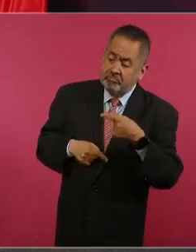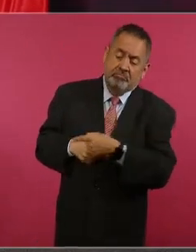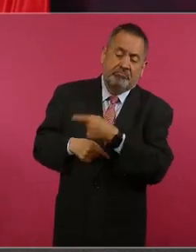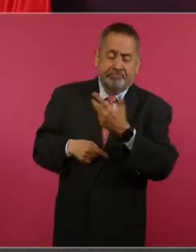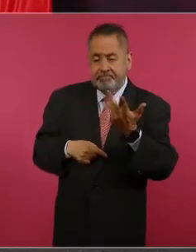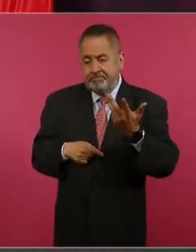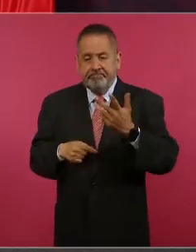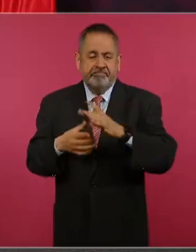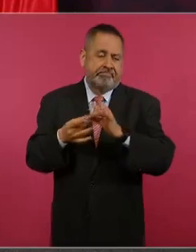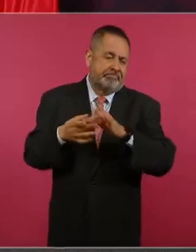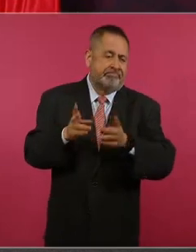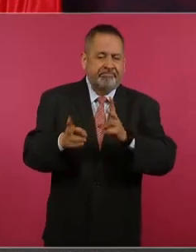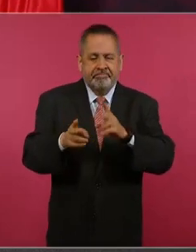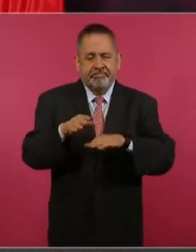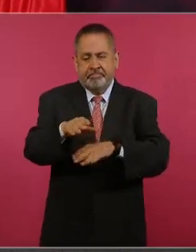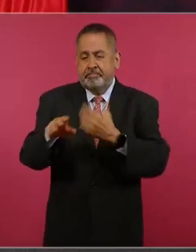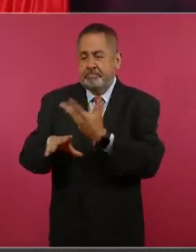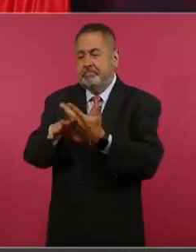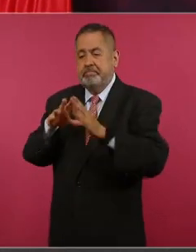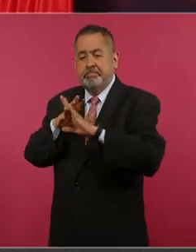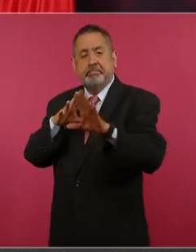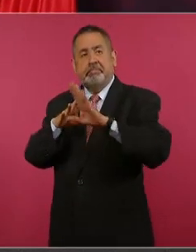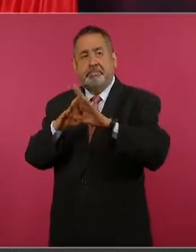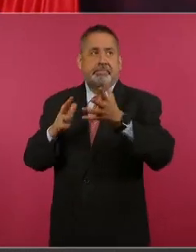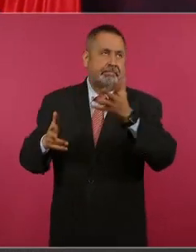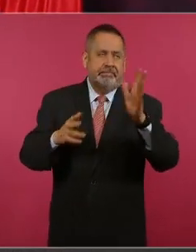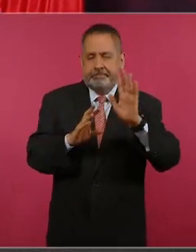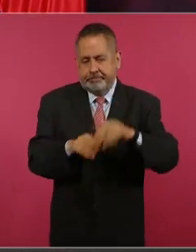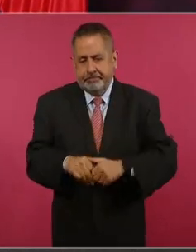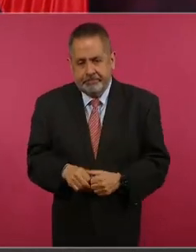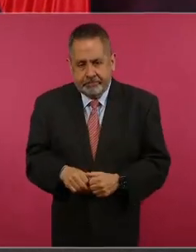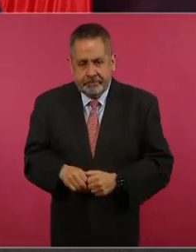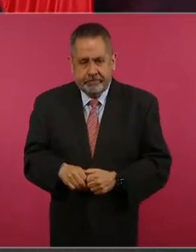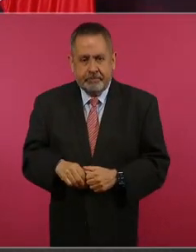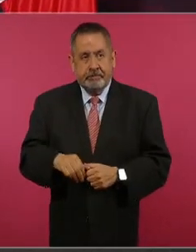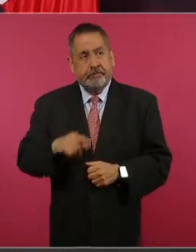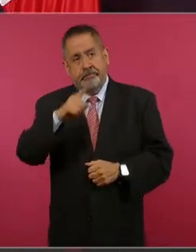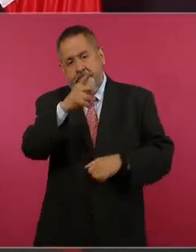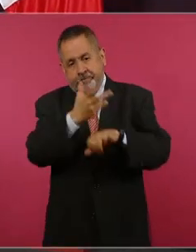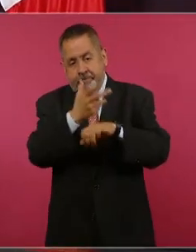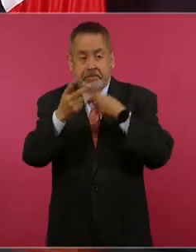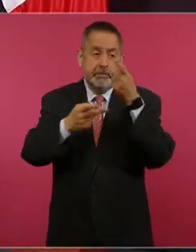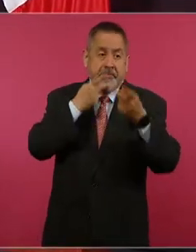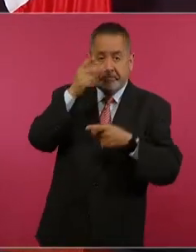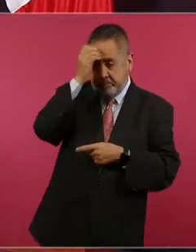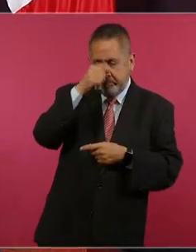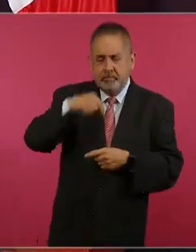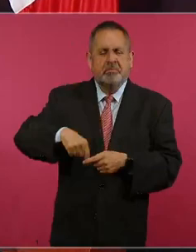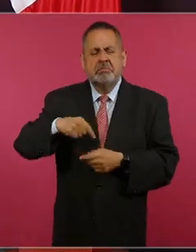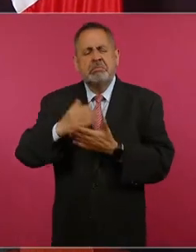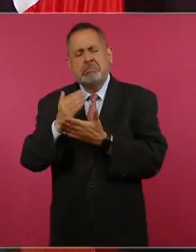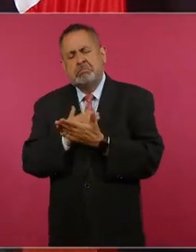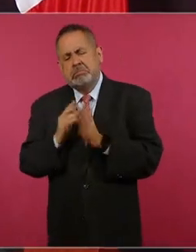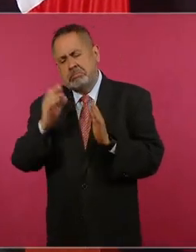sobre el asunto migratorio allá, acá. Aquí menos,